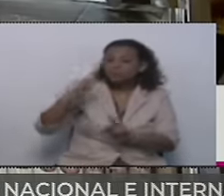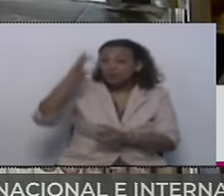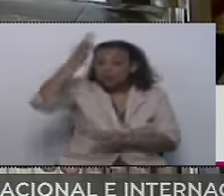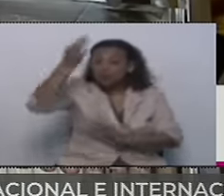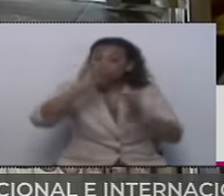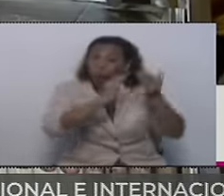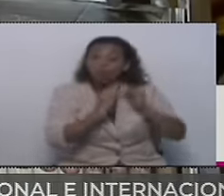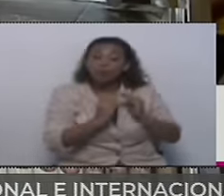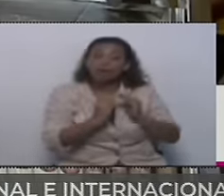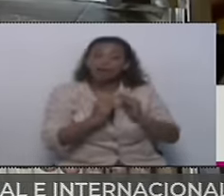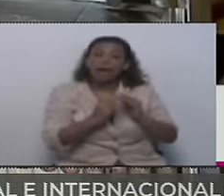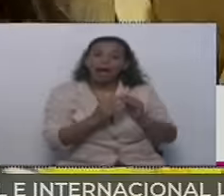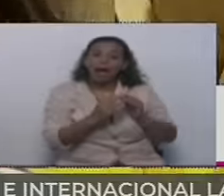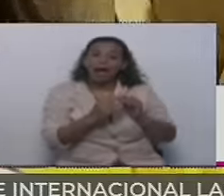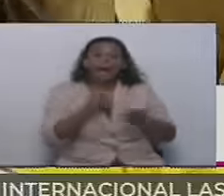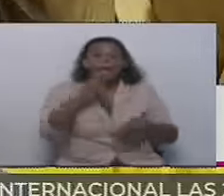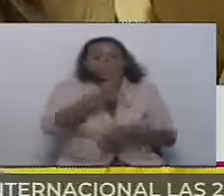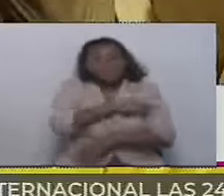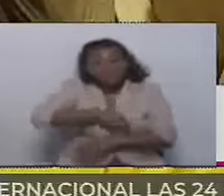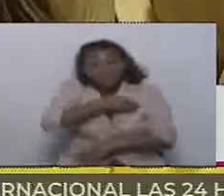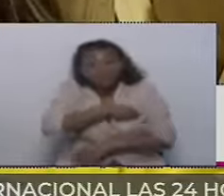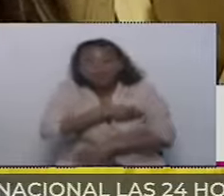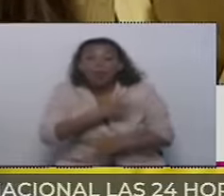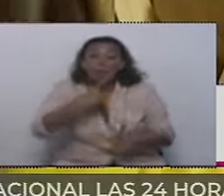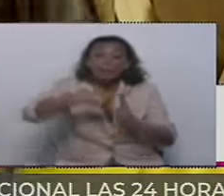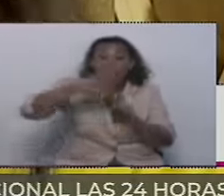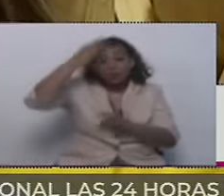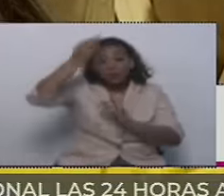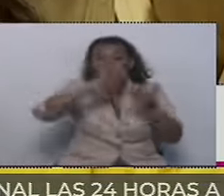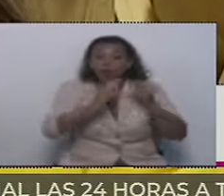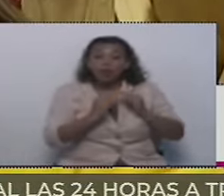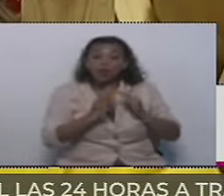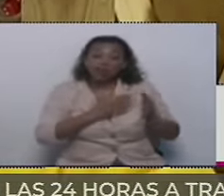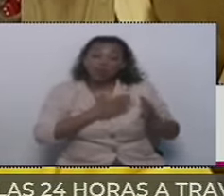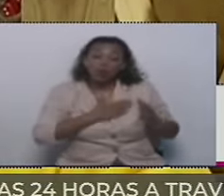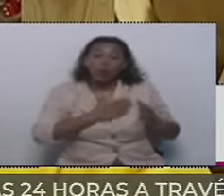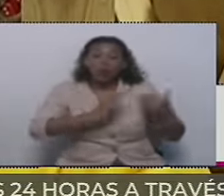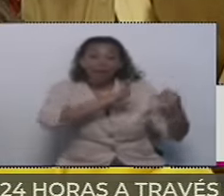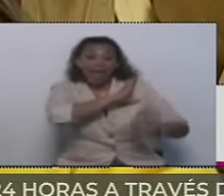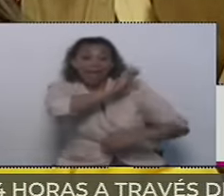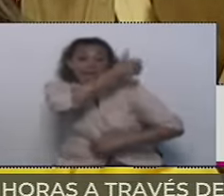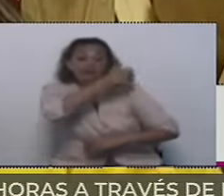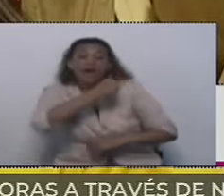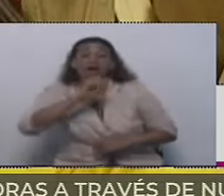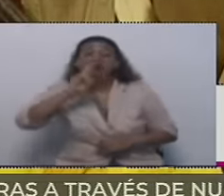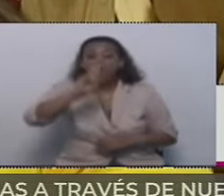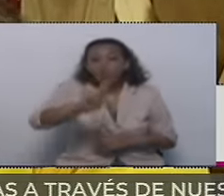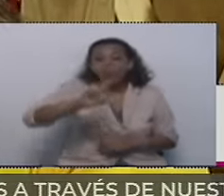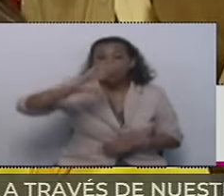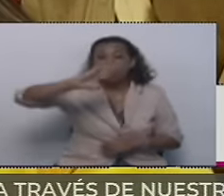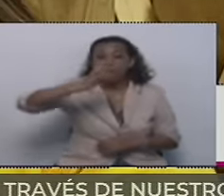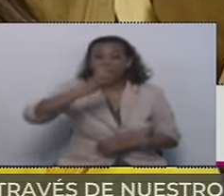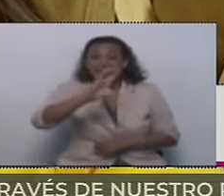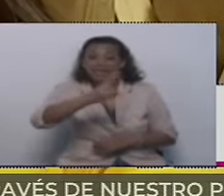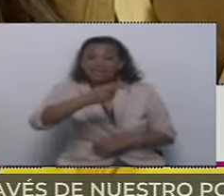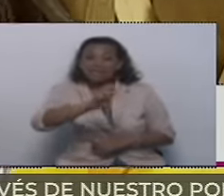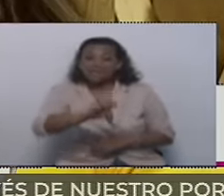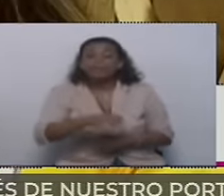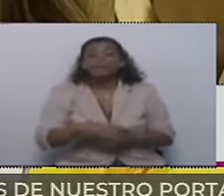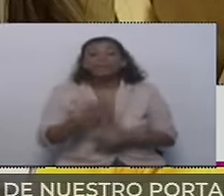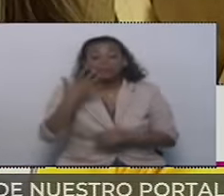Comuna? Este método me llegó, que llegó la gran misión y que yo soy jefa de VH. Qué bueno. De tres sectores